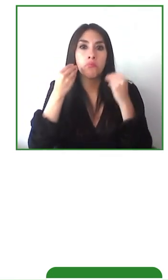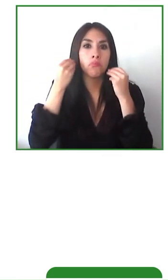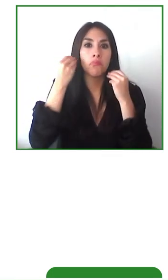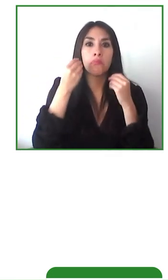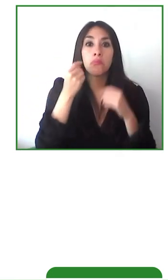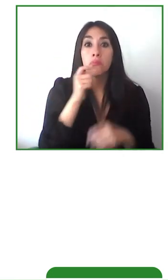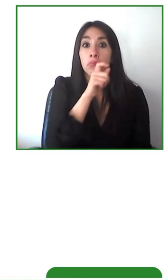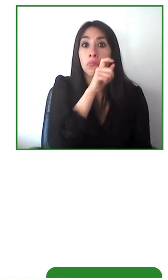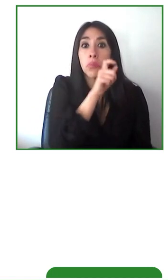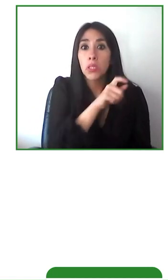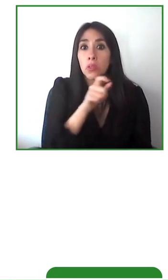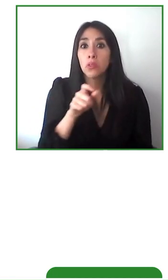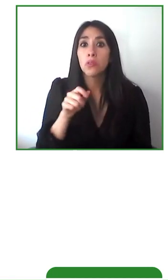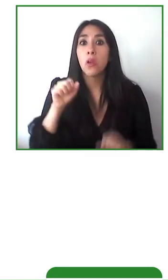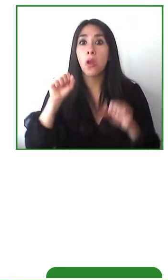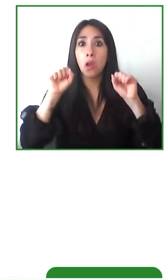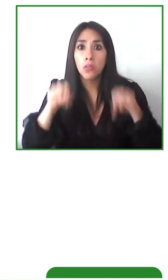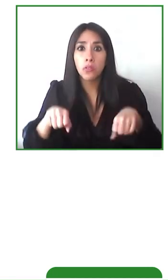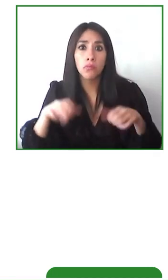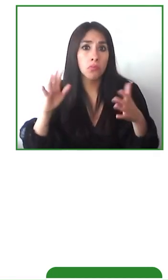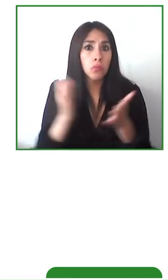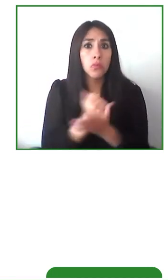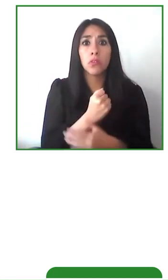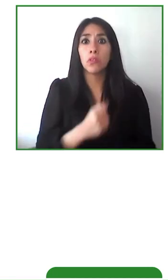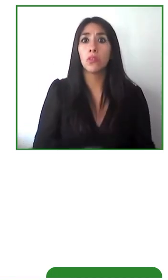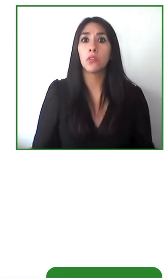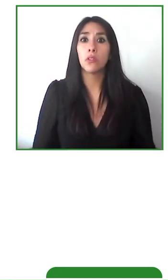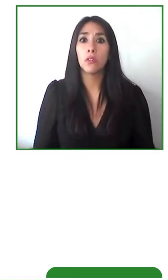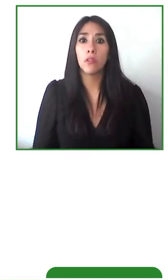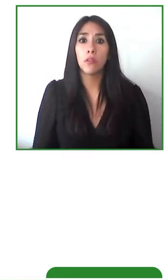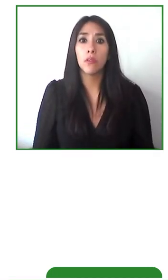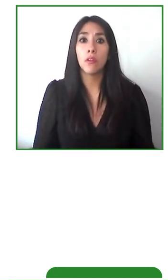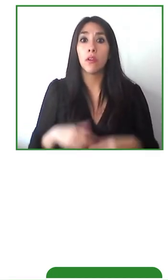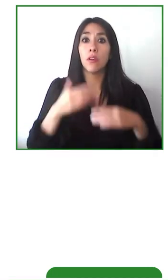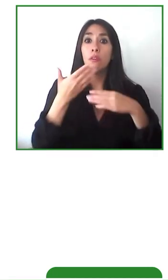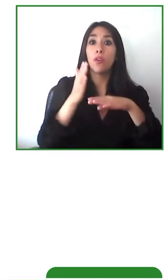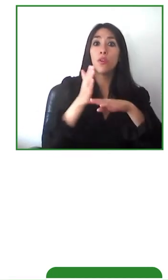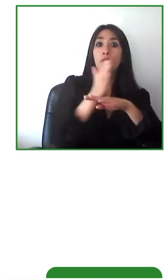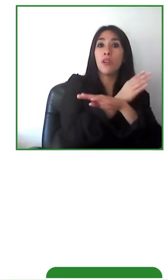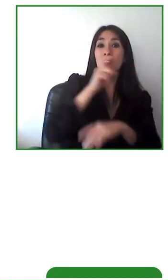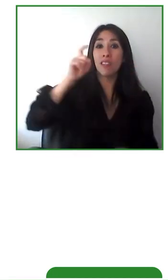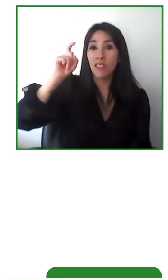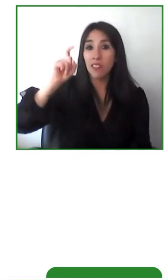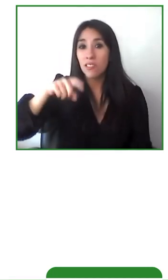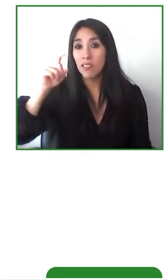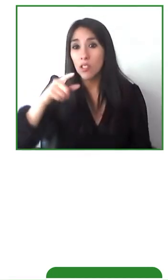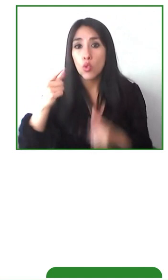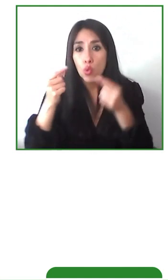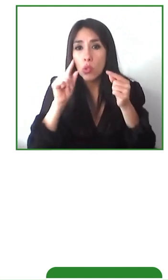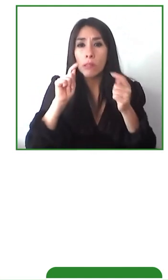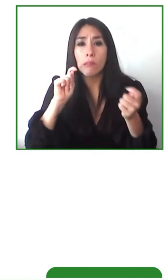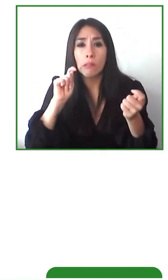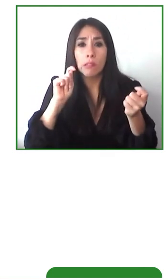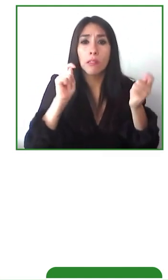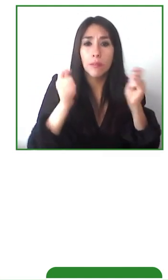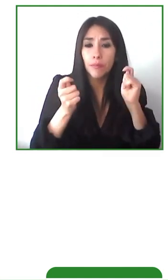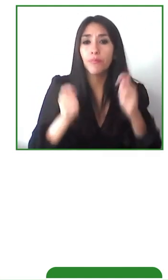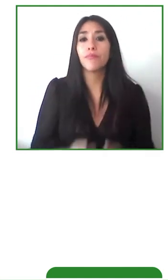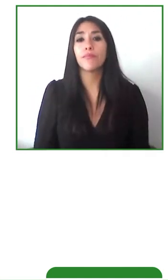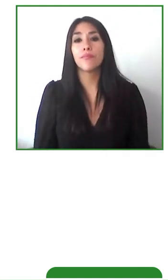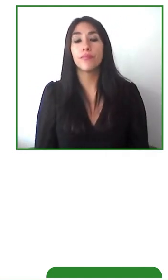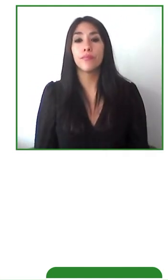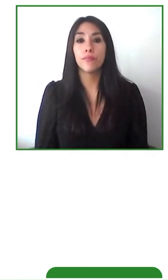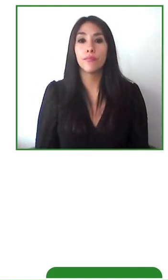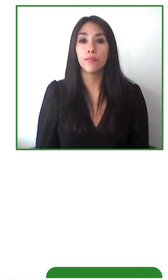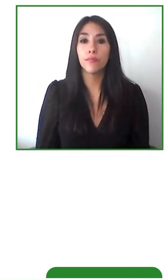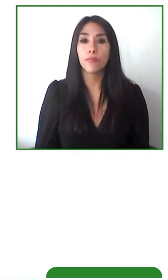que es necesario hacer cambios y que no necesariamente son muy costosos en cuanto a lo económico,